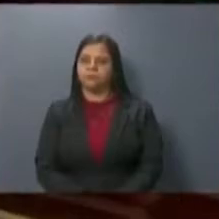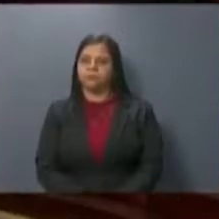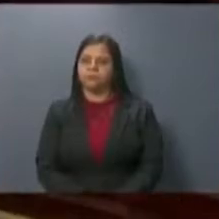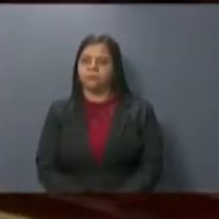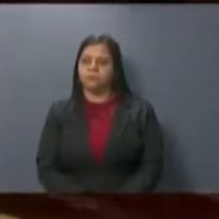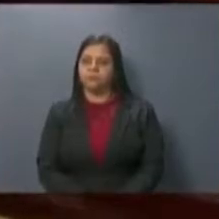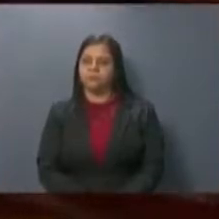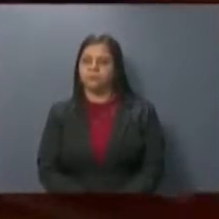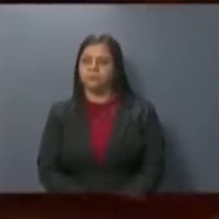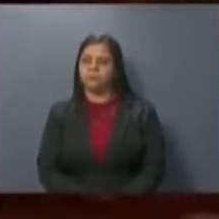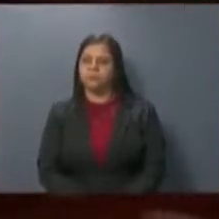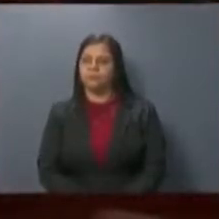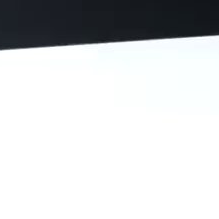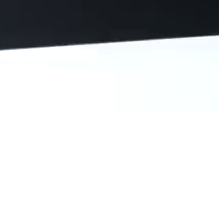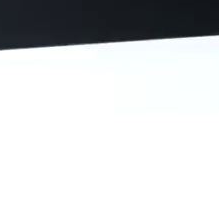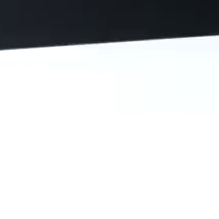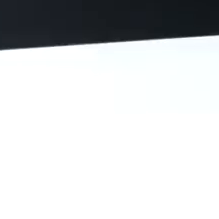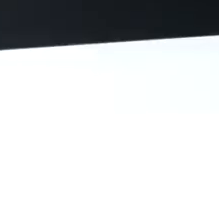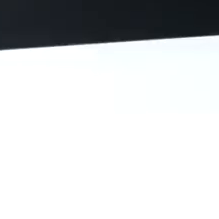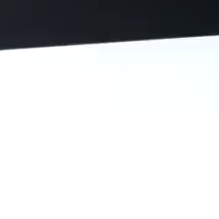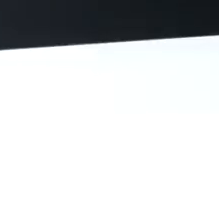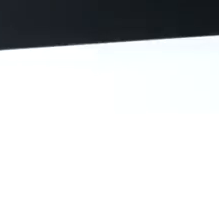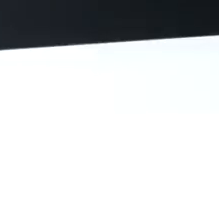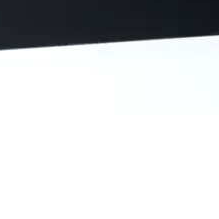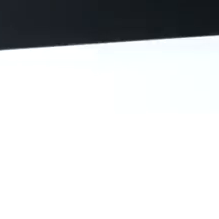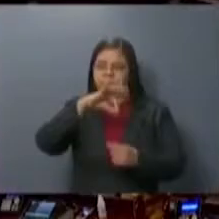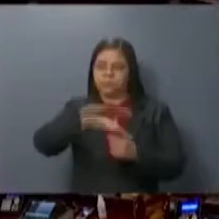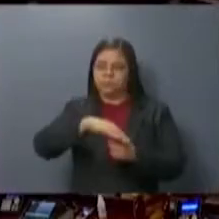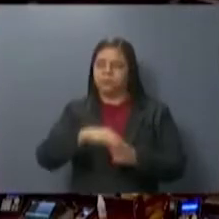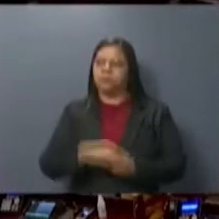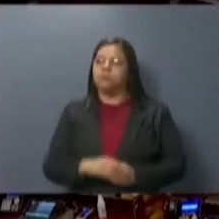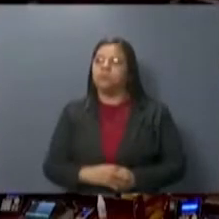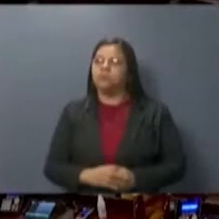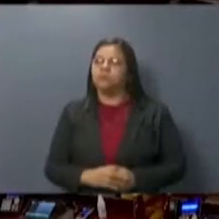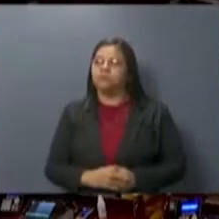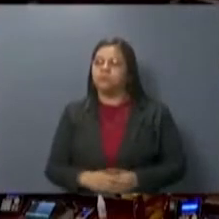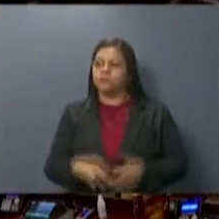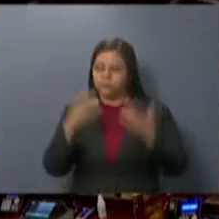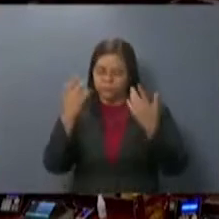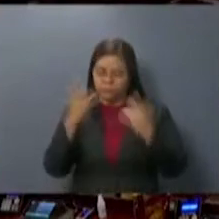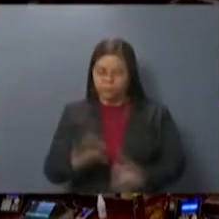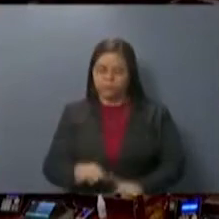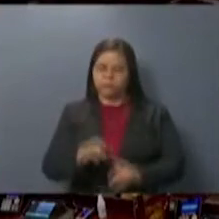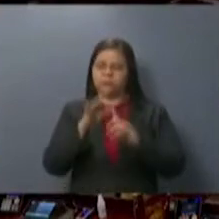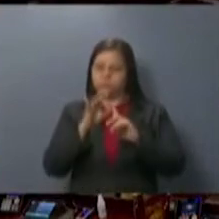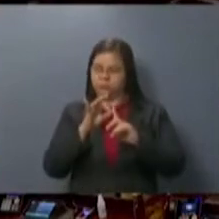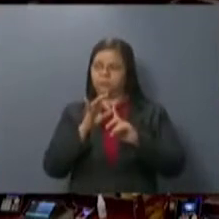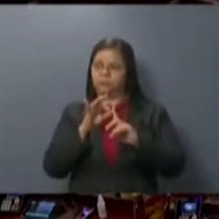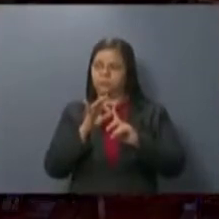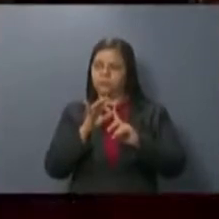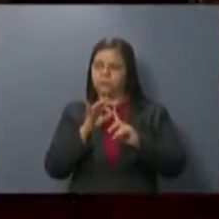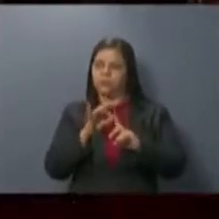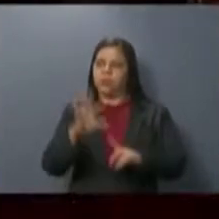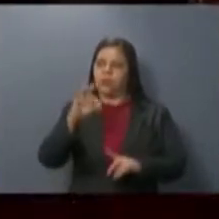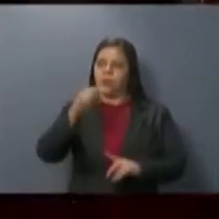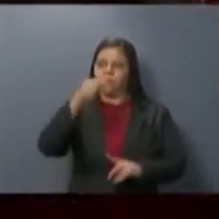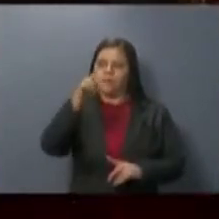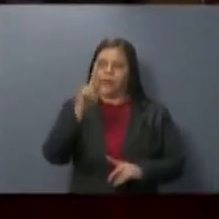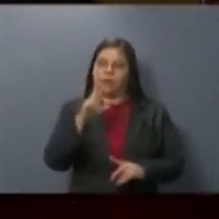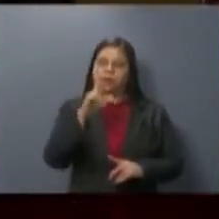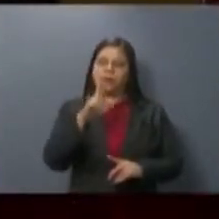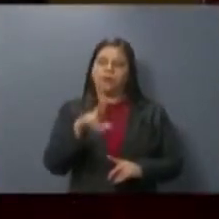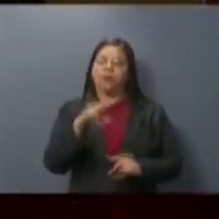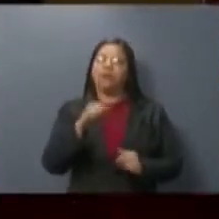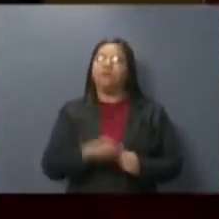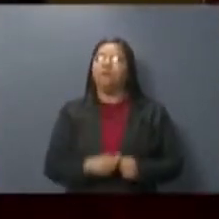poderes, está patrocinando un proyecto de reforma a la Constitución. Aún así, señala el ex magistrado, el sistema de gobierno está blindado frente